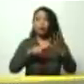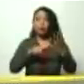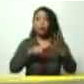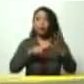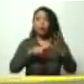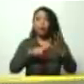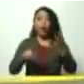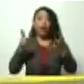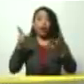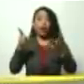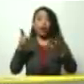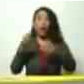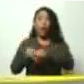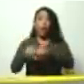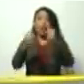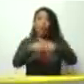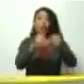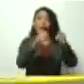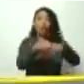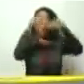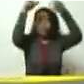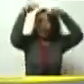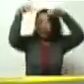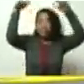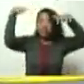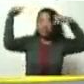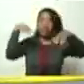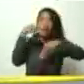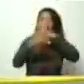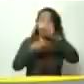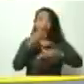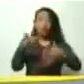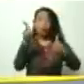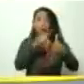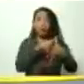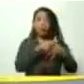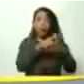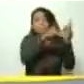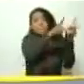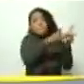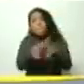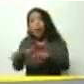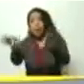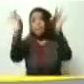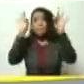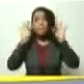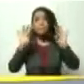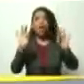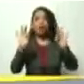de los daños provocados por las lluvias. Plan detallado, específico,